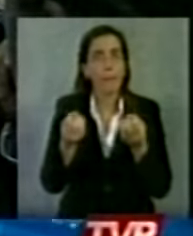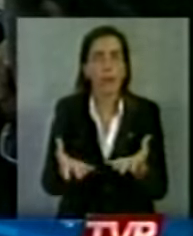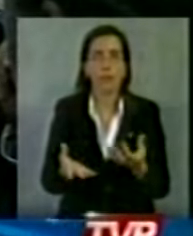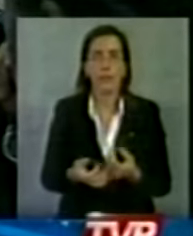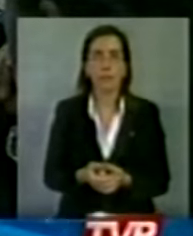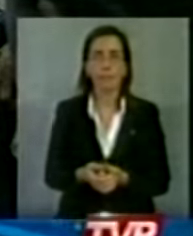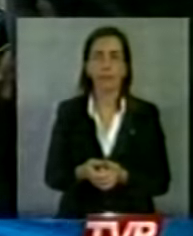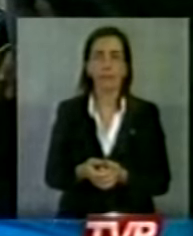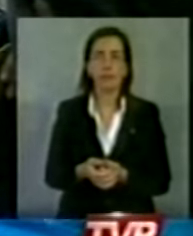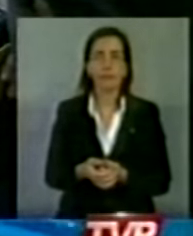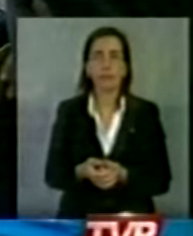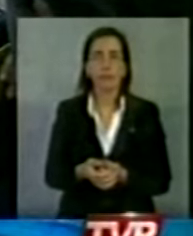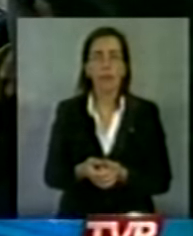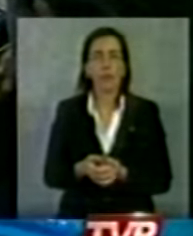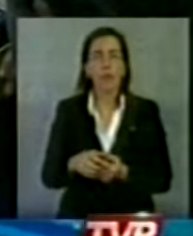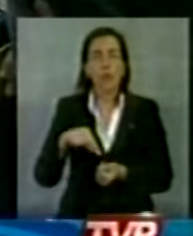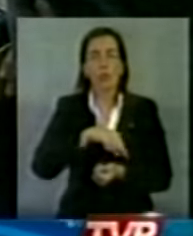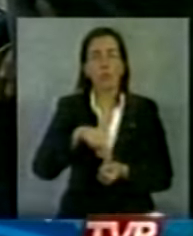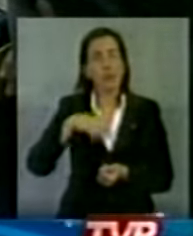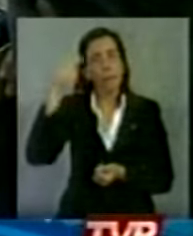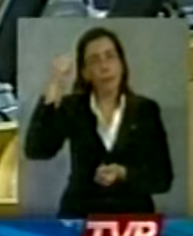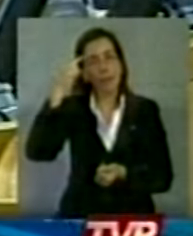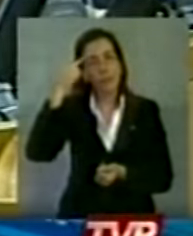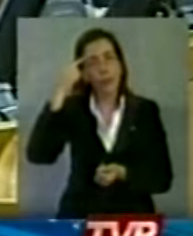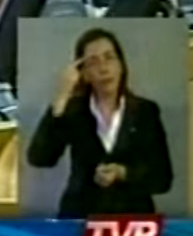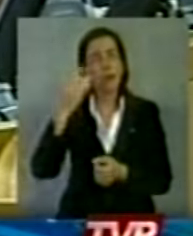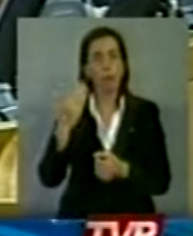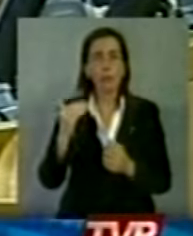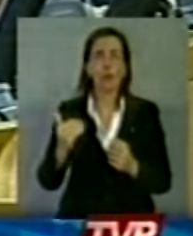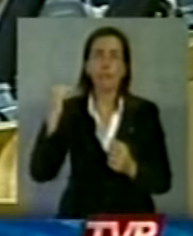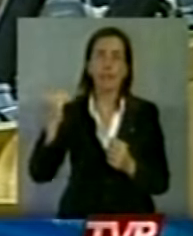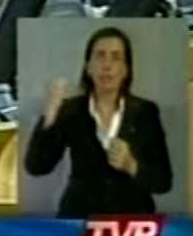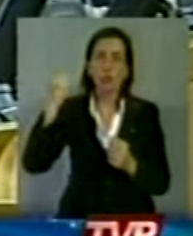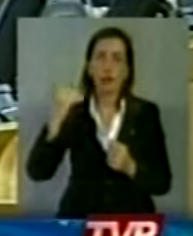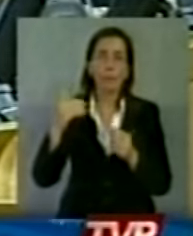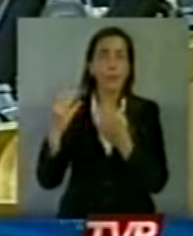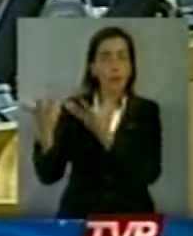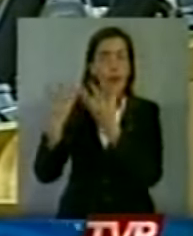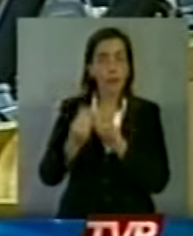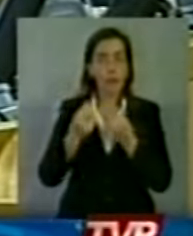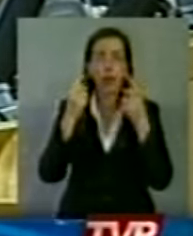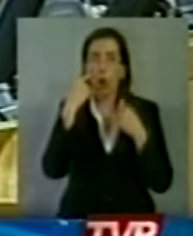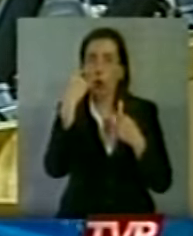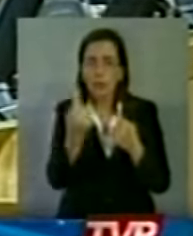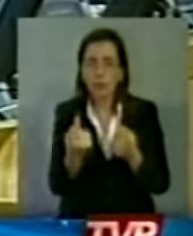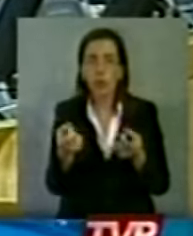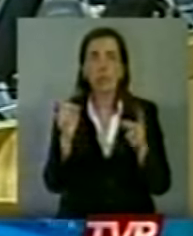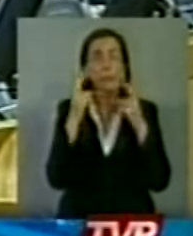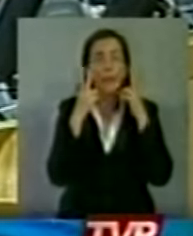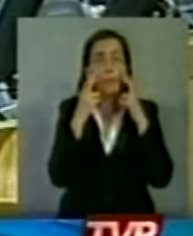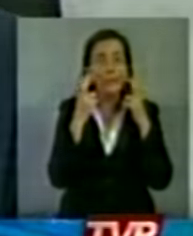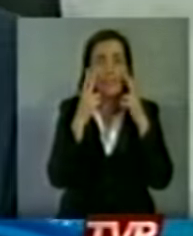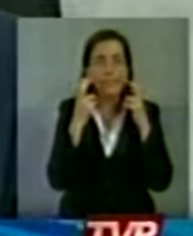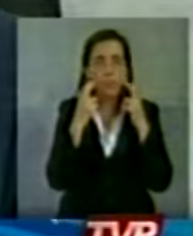Apostamos a un crecimiento apoyado en el conocimiento y la investigación, no en